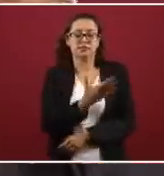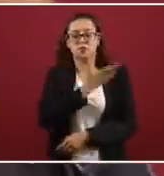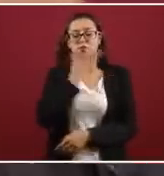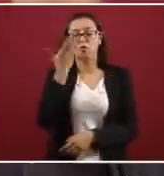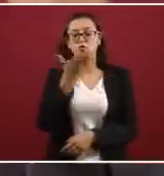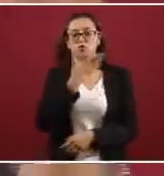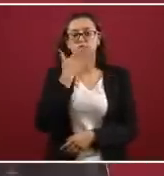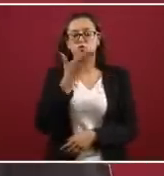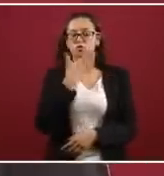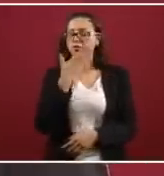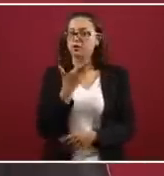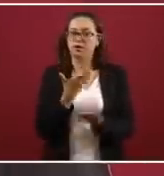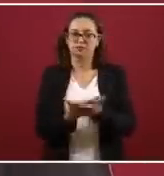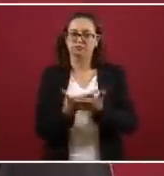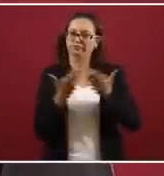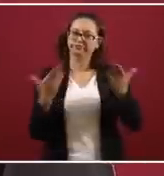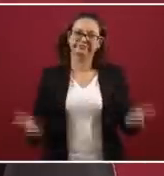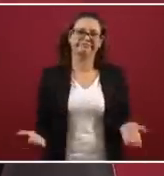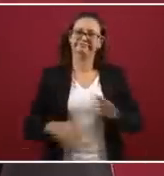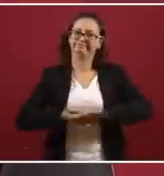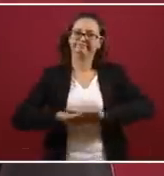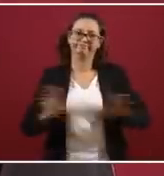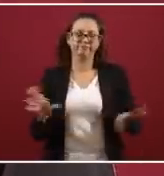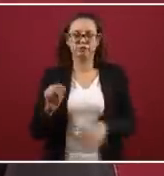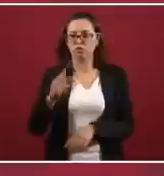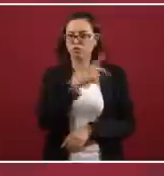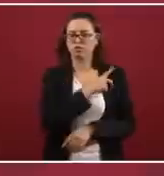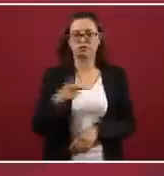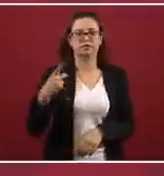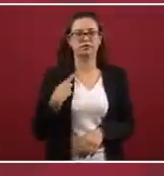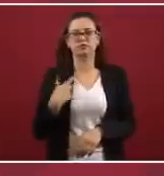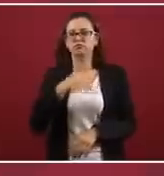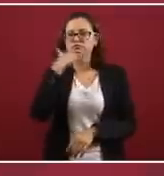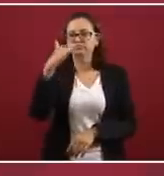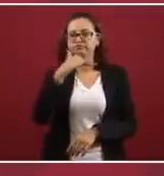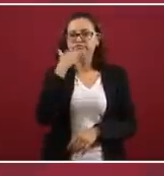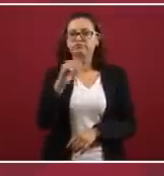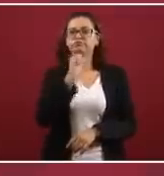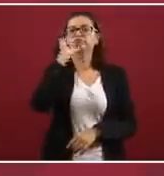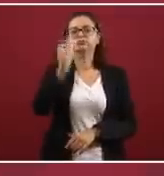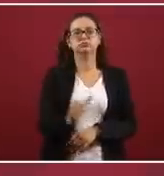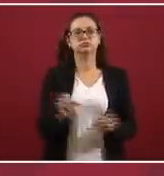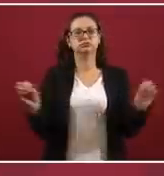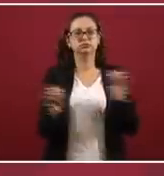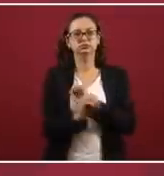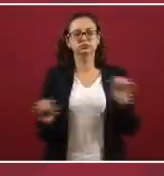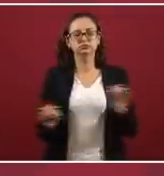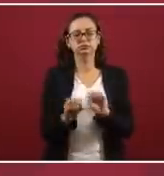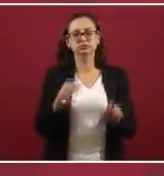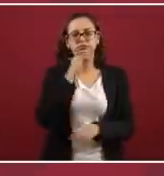Eso no debe de permitirse. Nada de corrupción, cero corrupción.